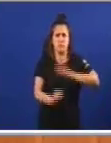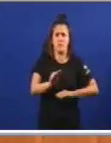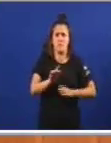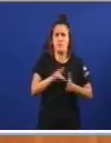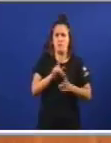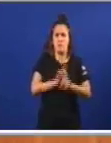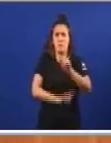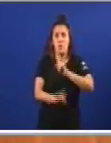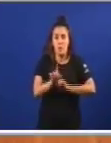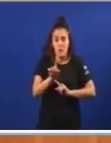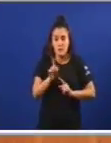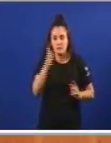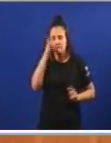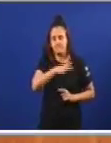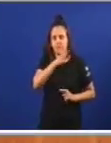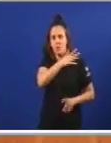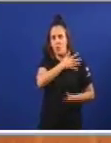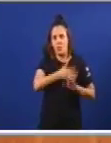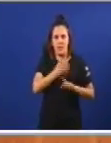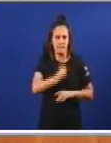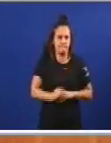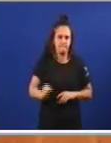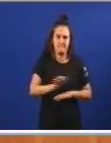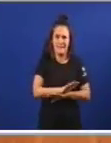colectivos profesionais levan anos